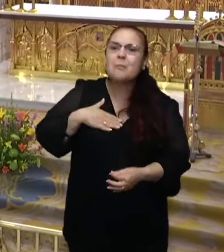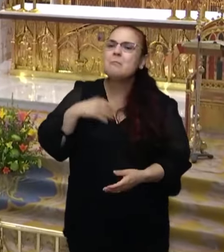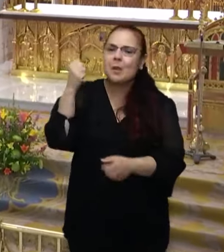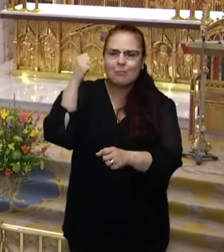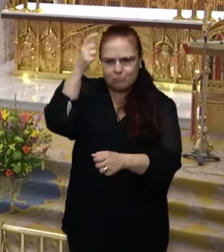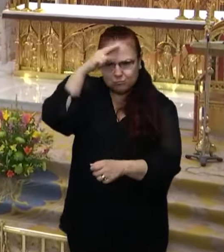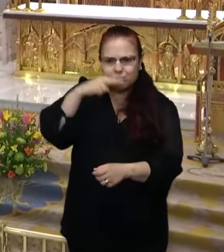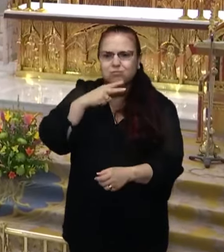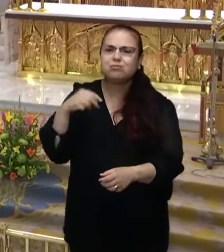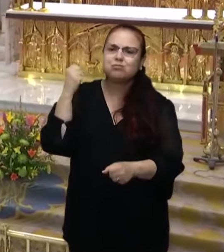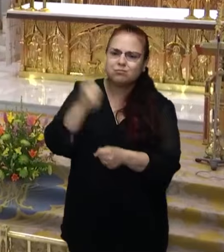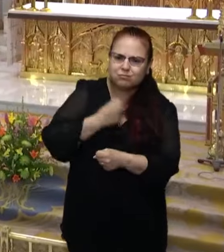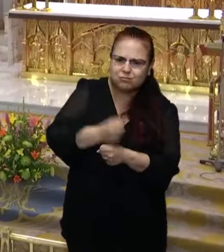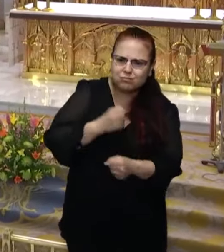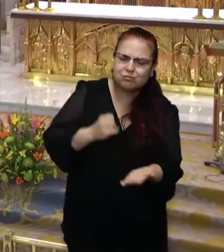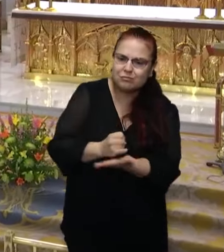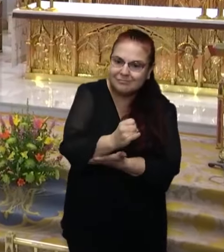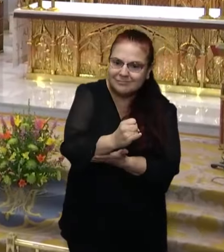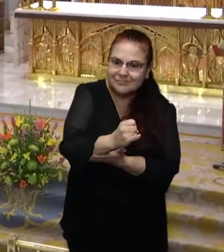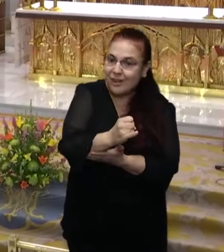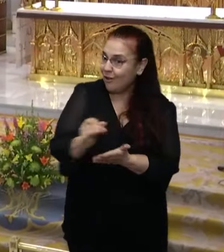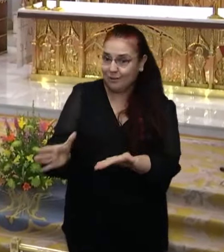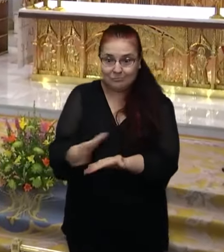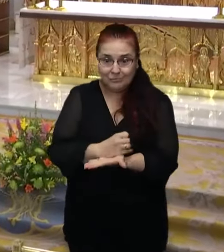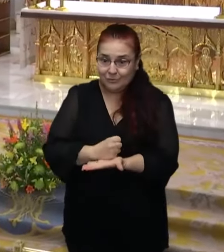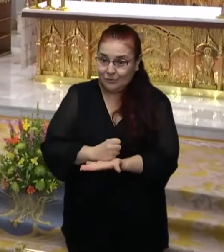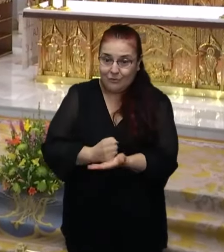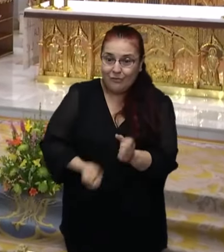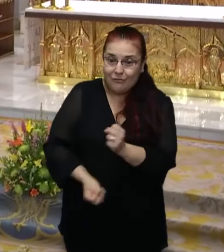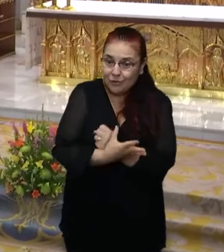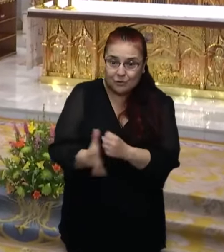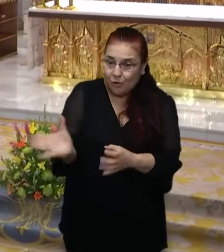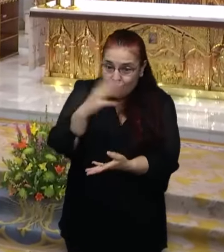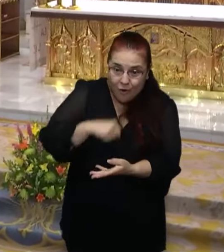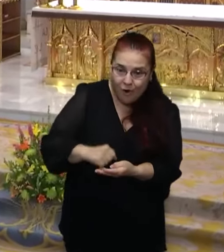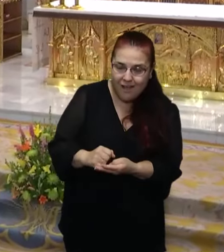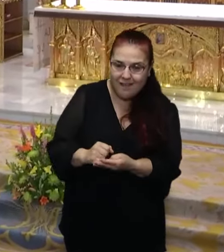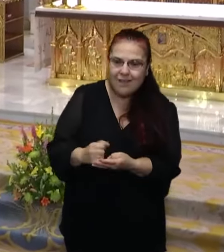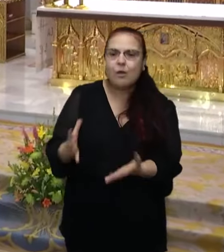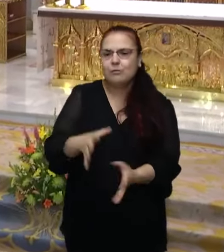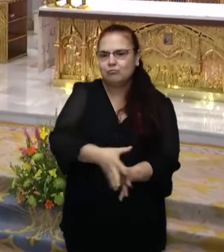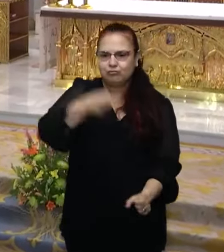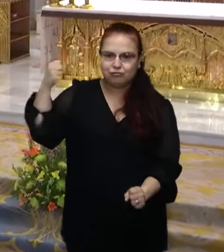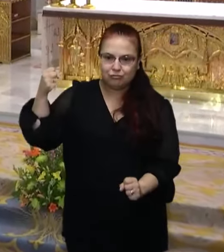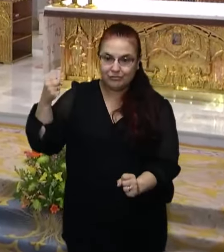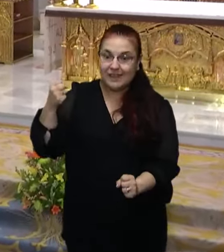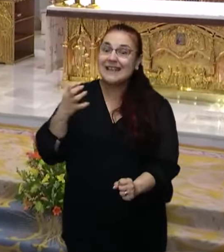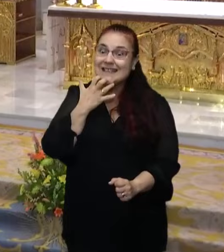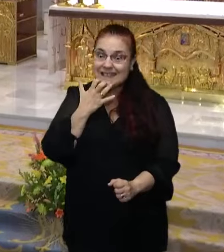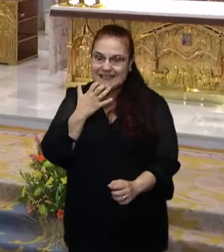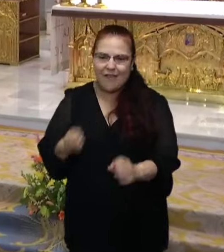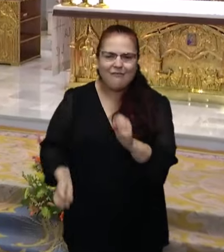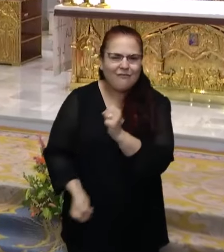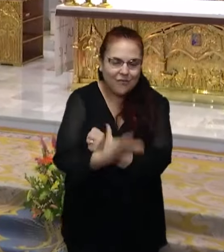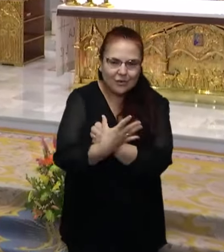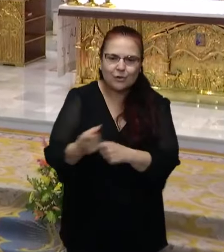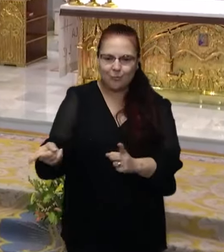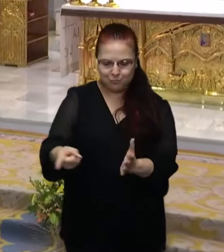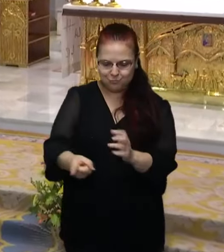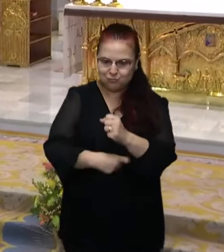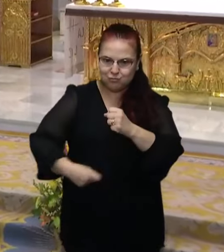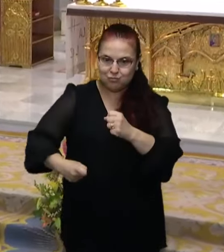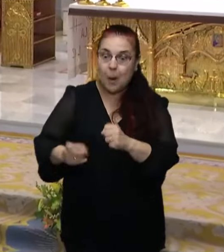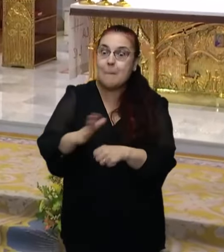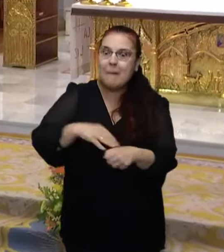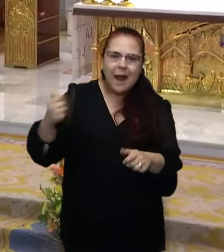labrador. A todo sarmiento mío que no da fruto lo arranca, y a todo el que da fruto lo poda, para que